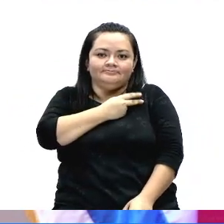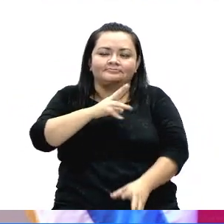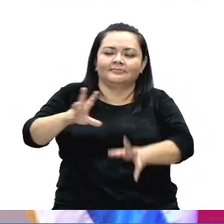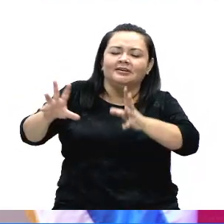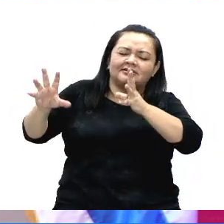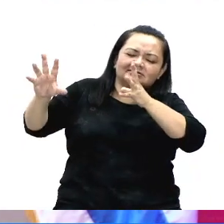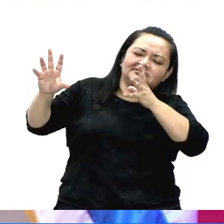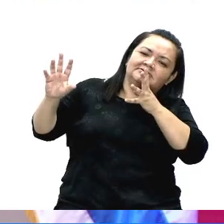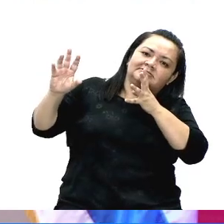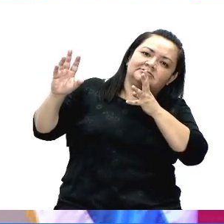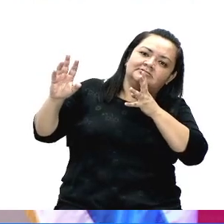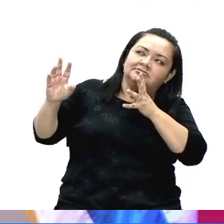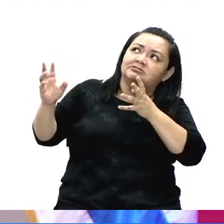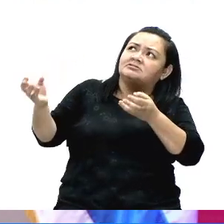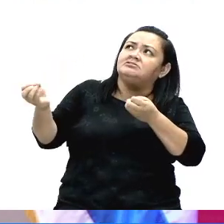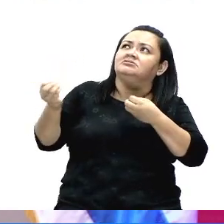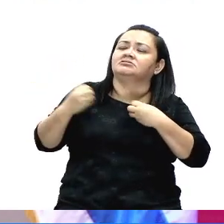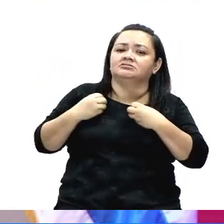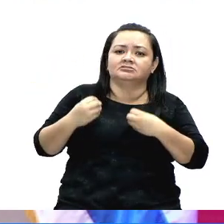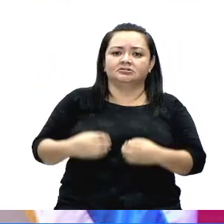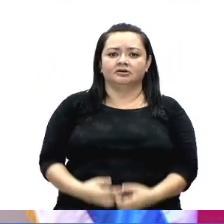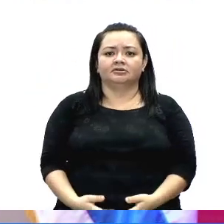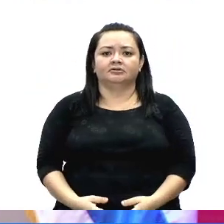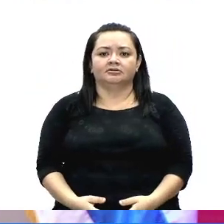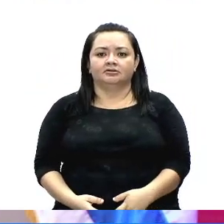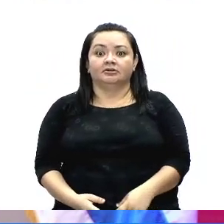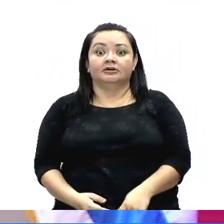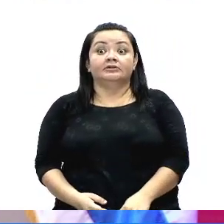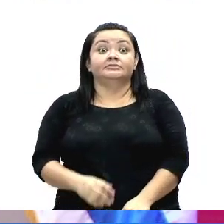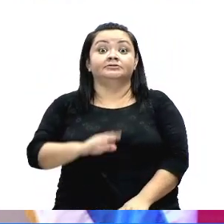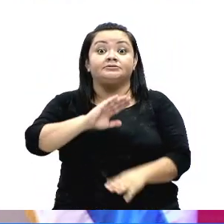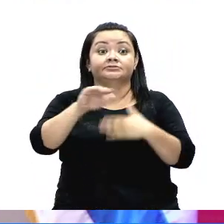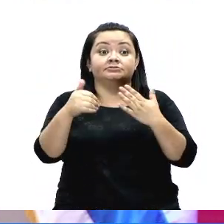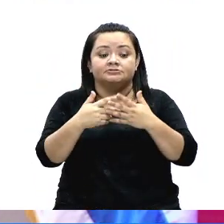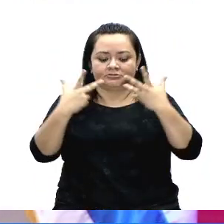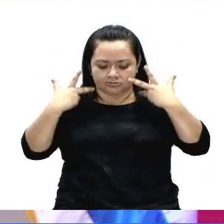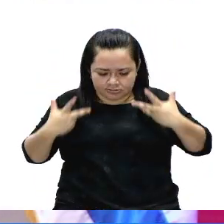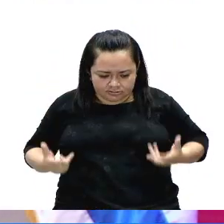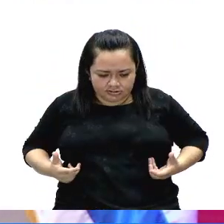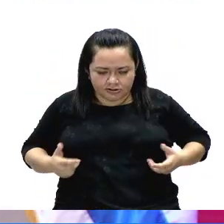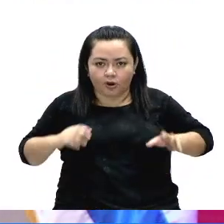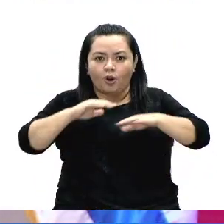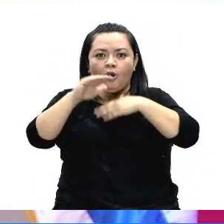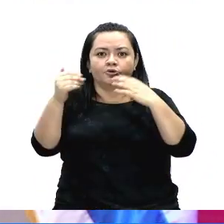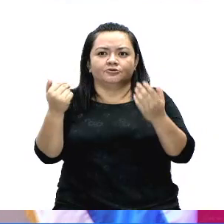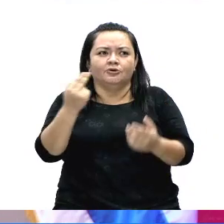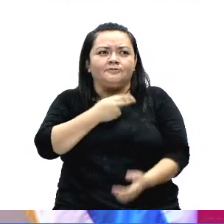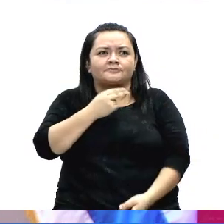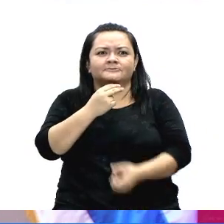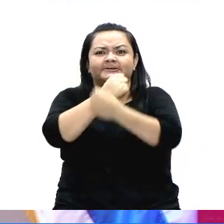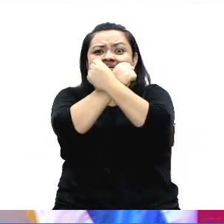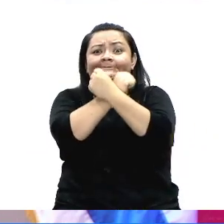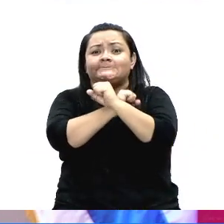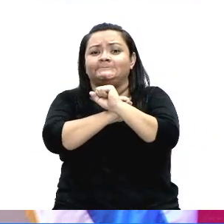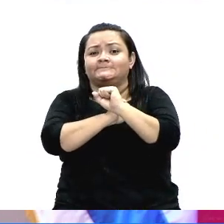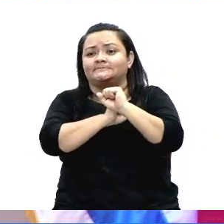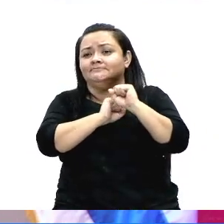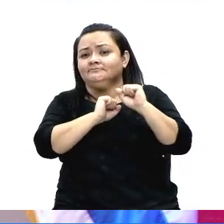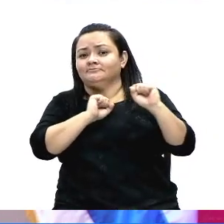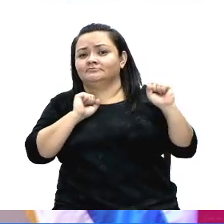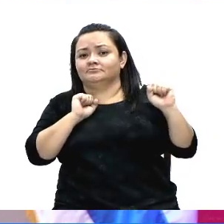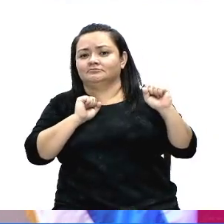que nos hace día para que nos liberemos de todas aquellas cosas mi amado hermano